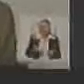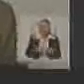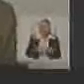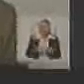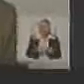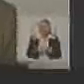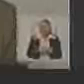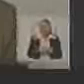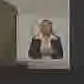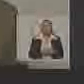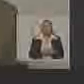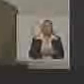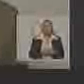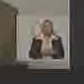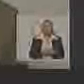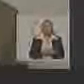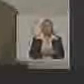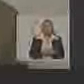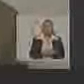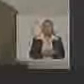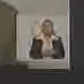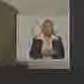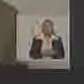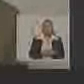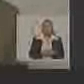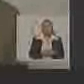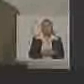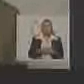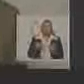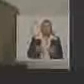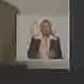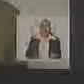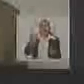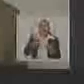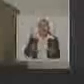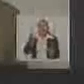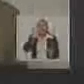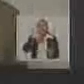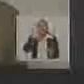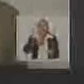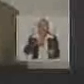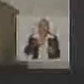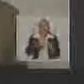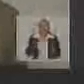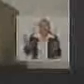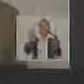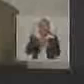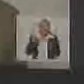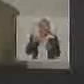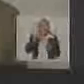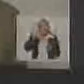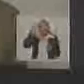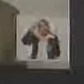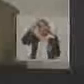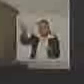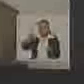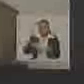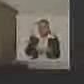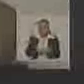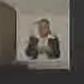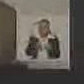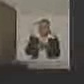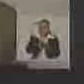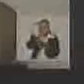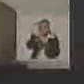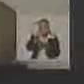vulnerables. Y en el caso nuestro, la mujer, 10 ahora, es una conquista que no cederemos un ápice.